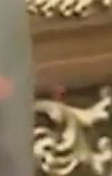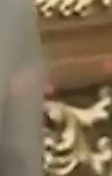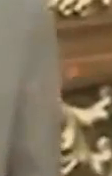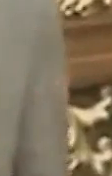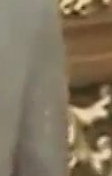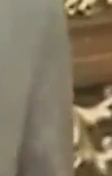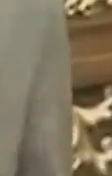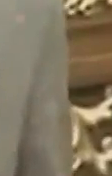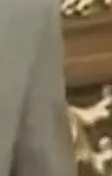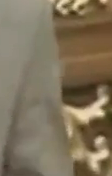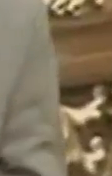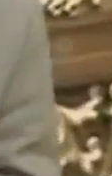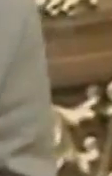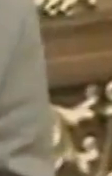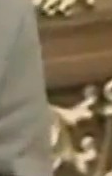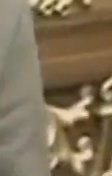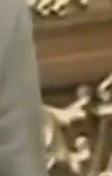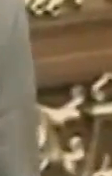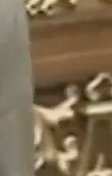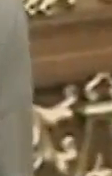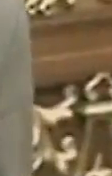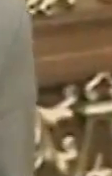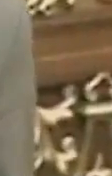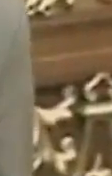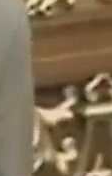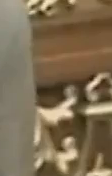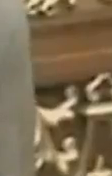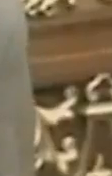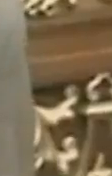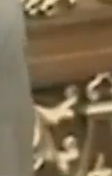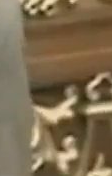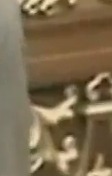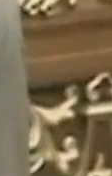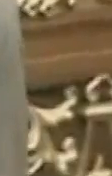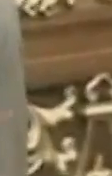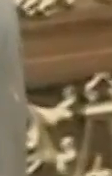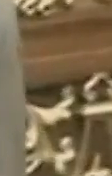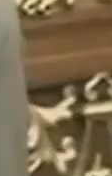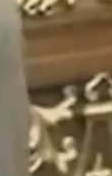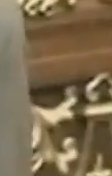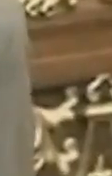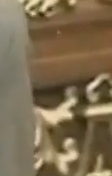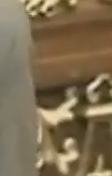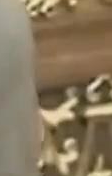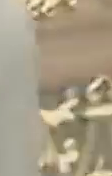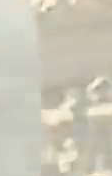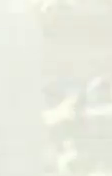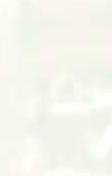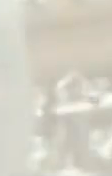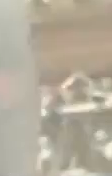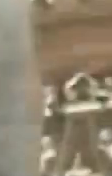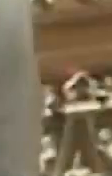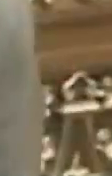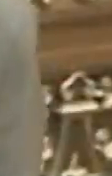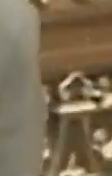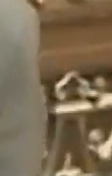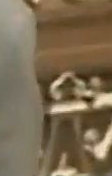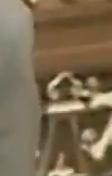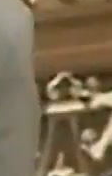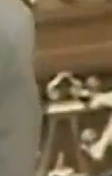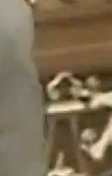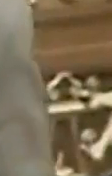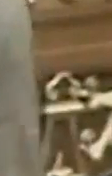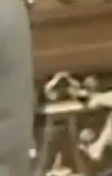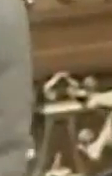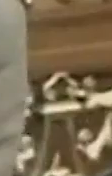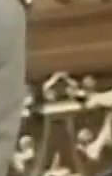cara de diputado. Pero te voy a decir algo, esto es un congreso corporativo. Lo que me duele a mí es